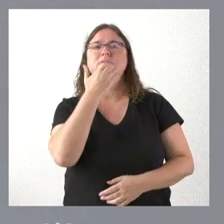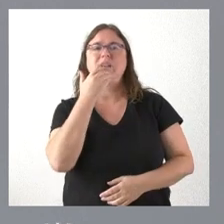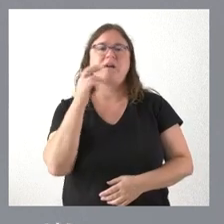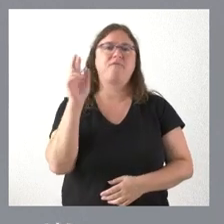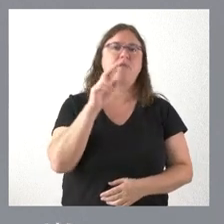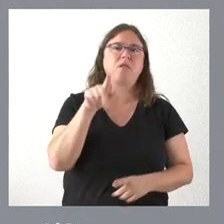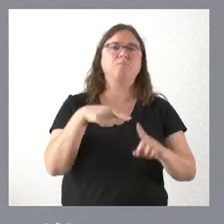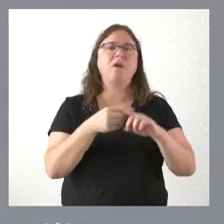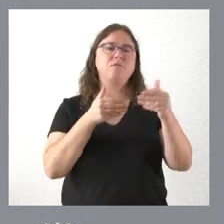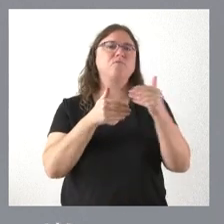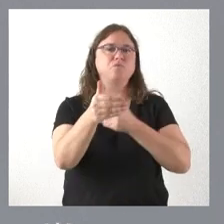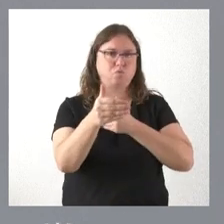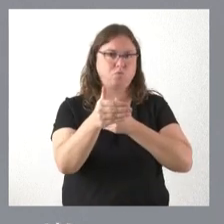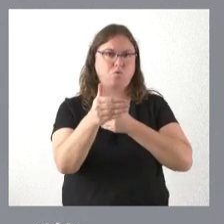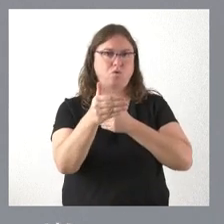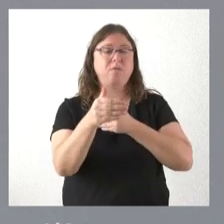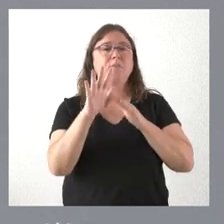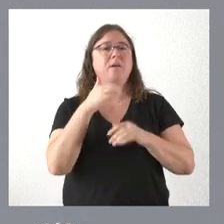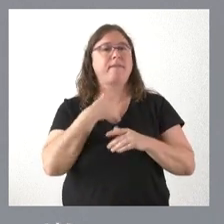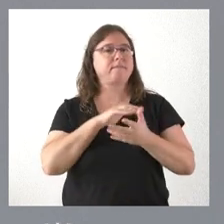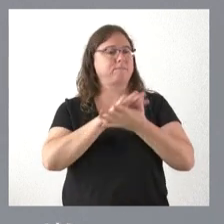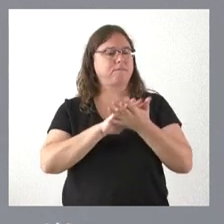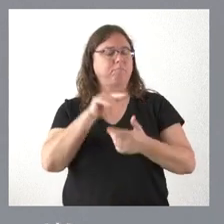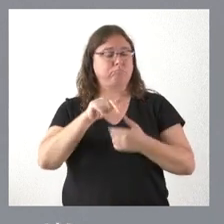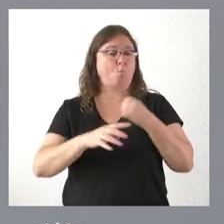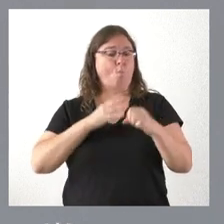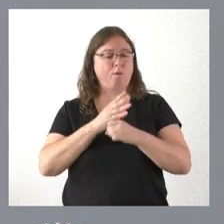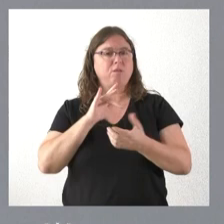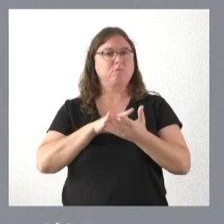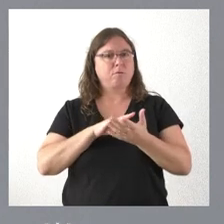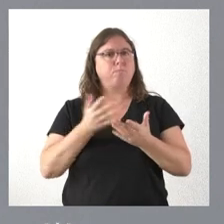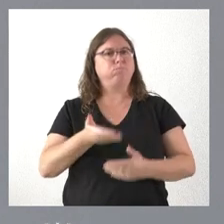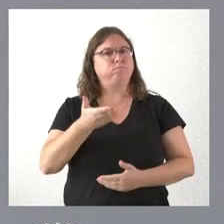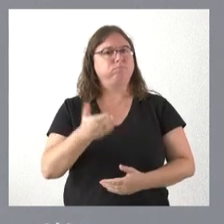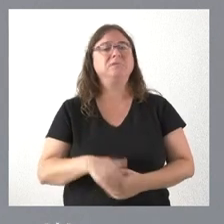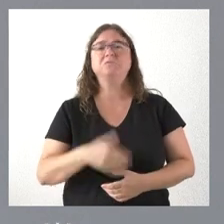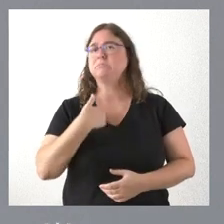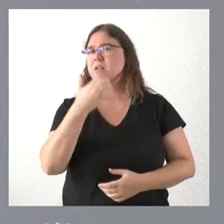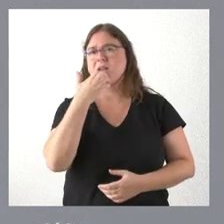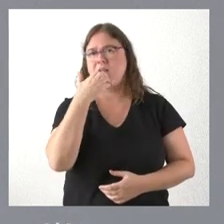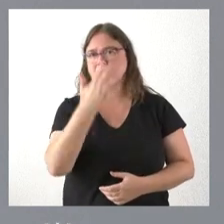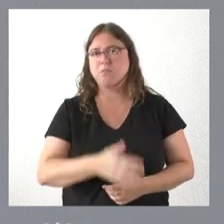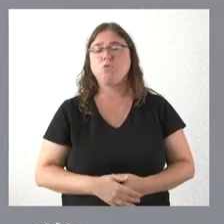en el futuro pero sí que en lo que llevamos de legislatura se han dado pasos muy relevantes yo les ponía estos ejemplos la puesta en marcha